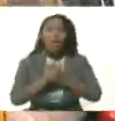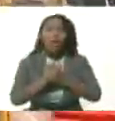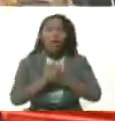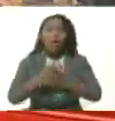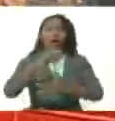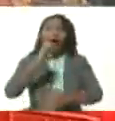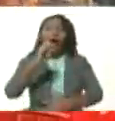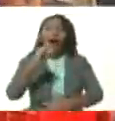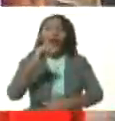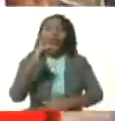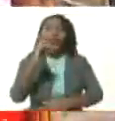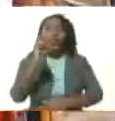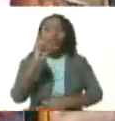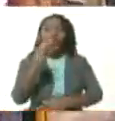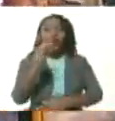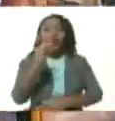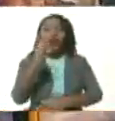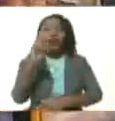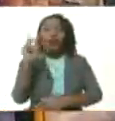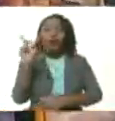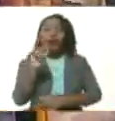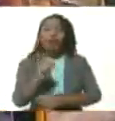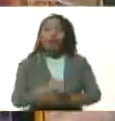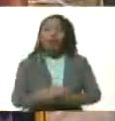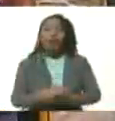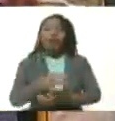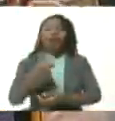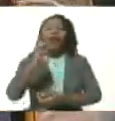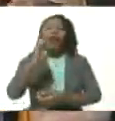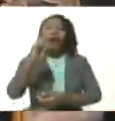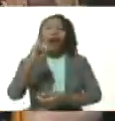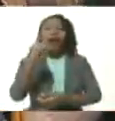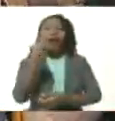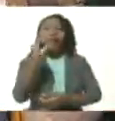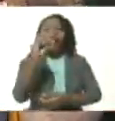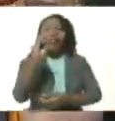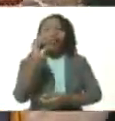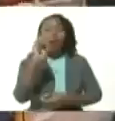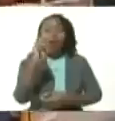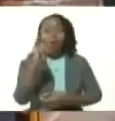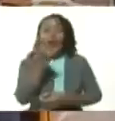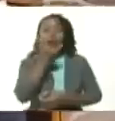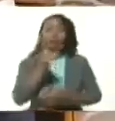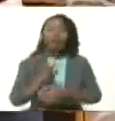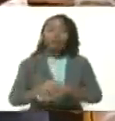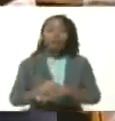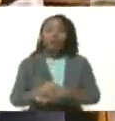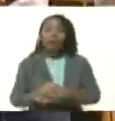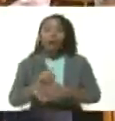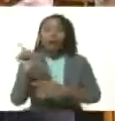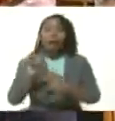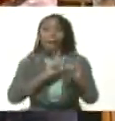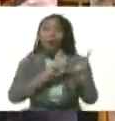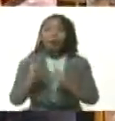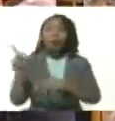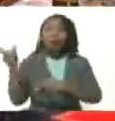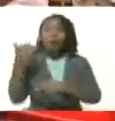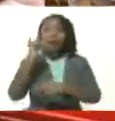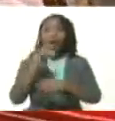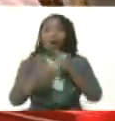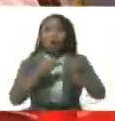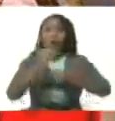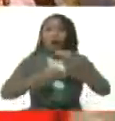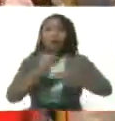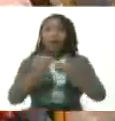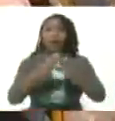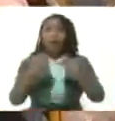Ender. Ender. Enider, míralo. Tiene aquí toda la programación. ¿Qué tienes ahí? ¿Cómo haces tú, Enider?